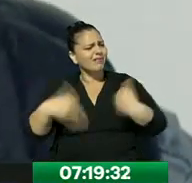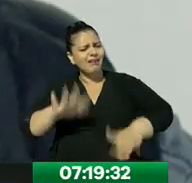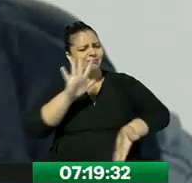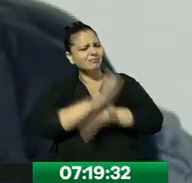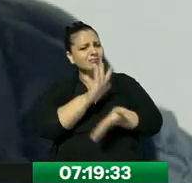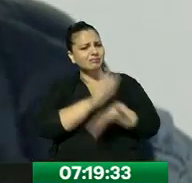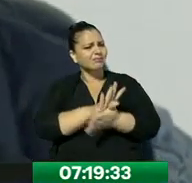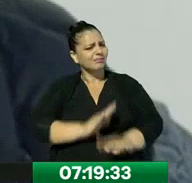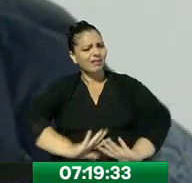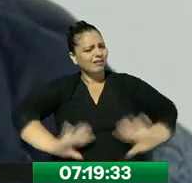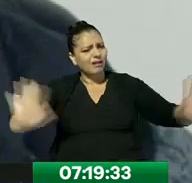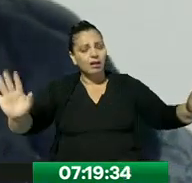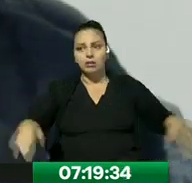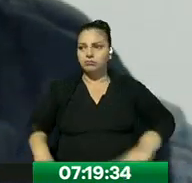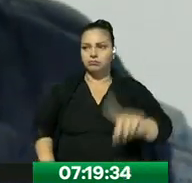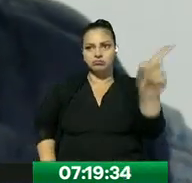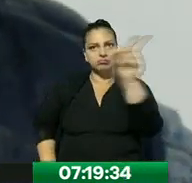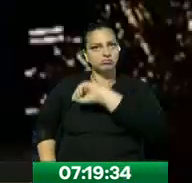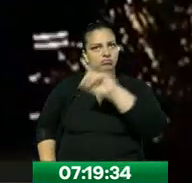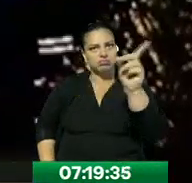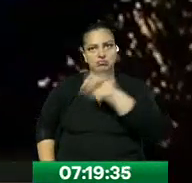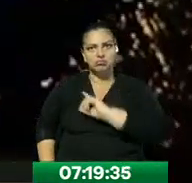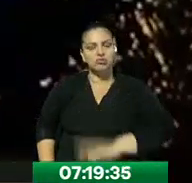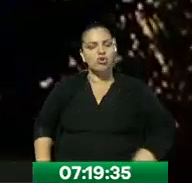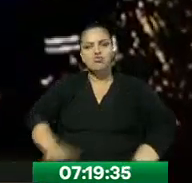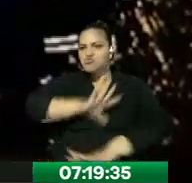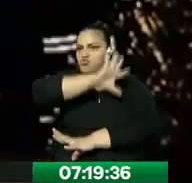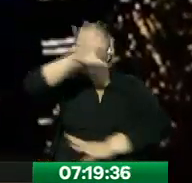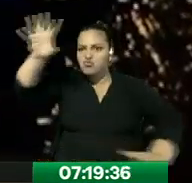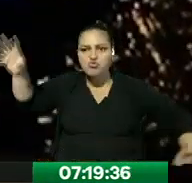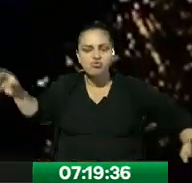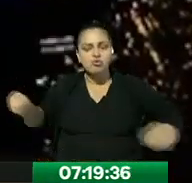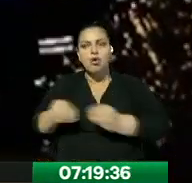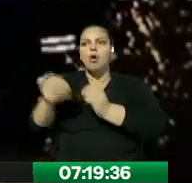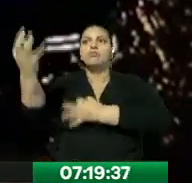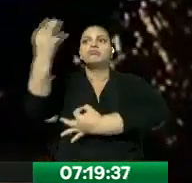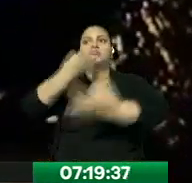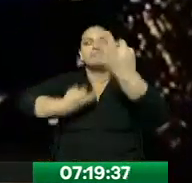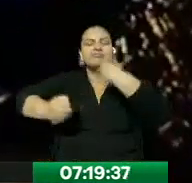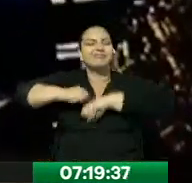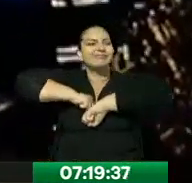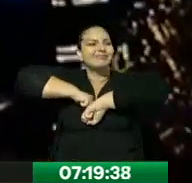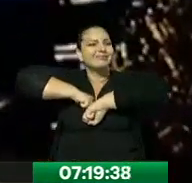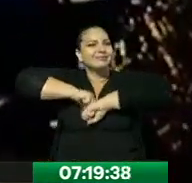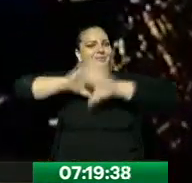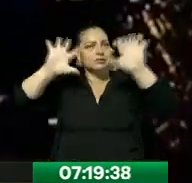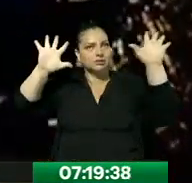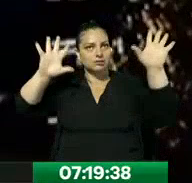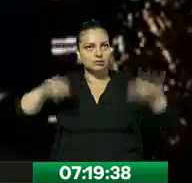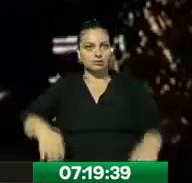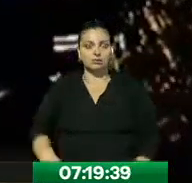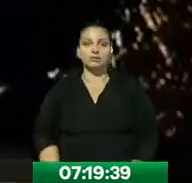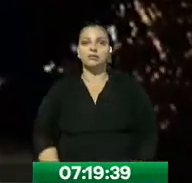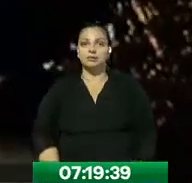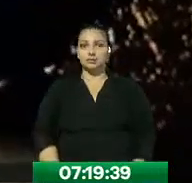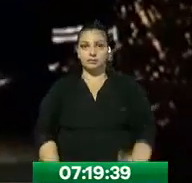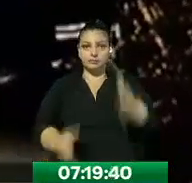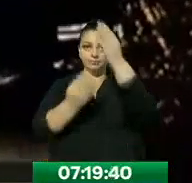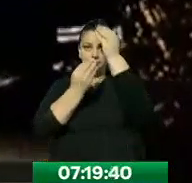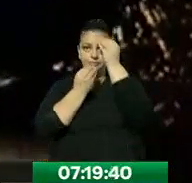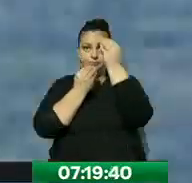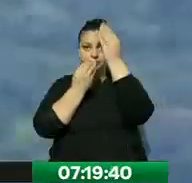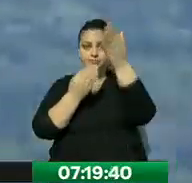del reportero asesinado Javier Ortega, lamentó que el gobierno ecuatoriano no haya actuado de manera oportuna cuando se conoció el